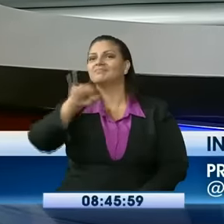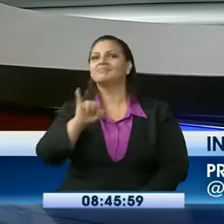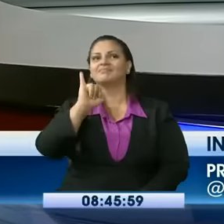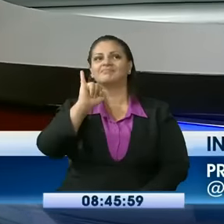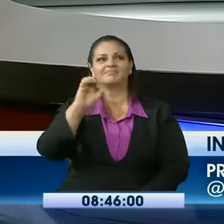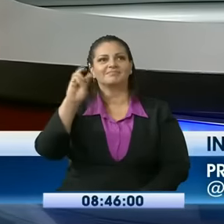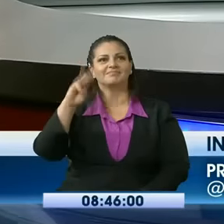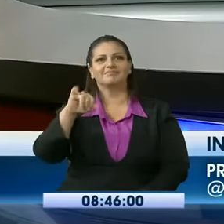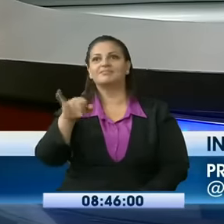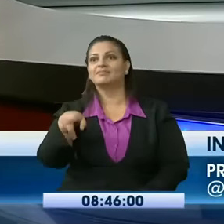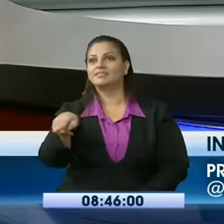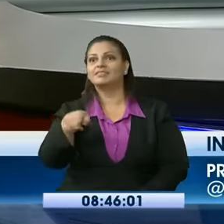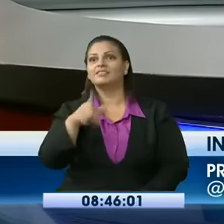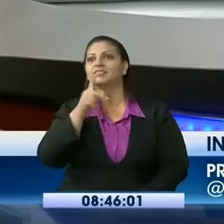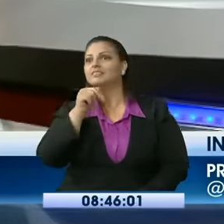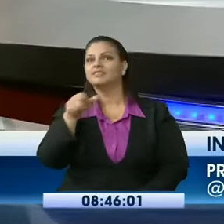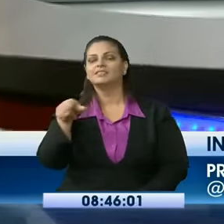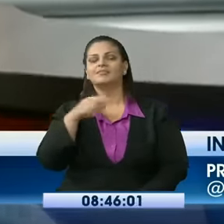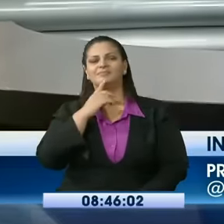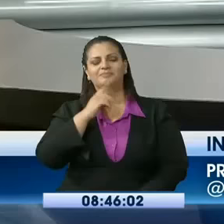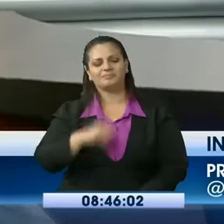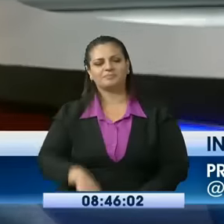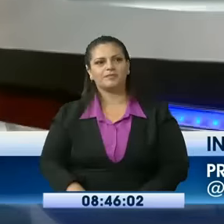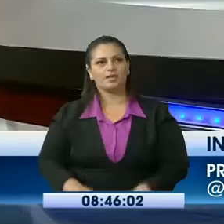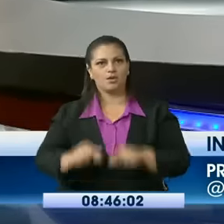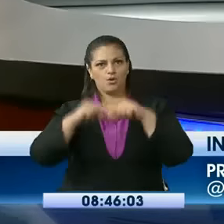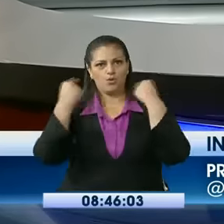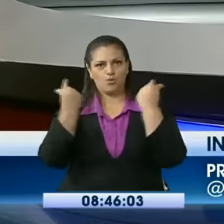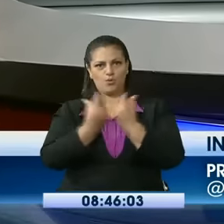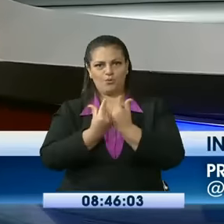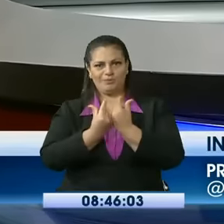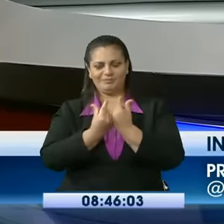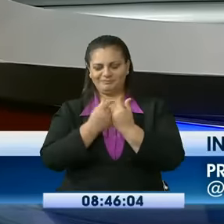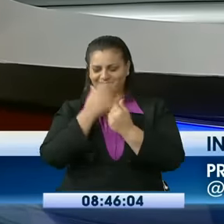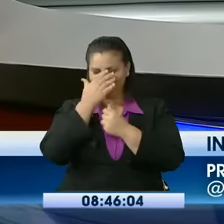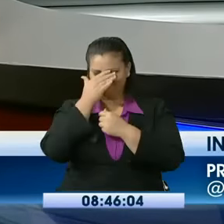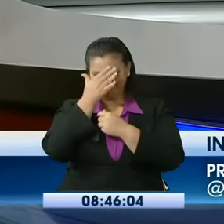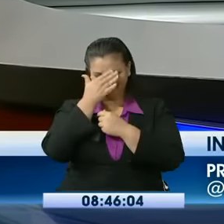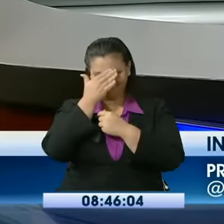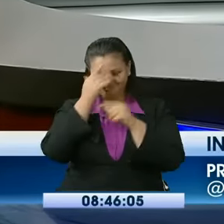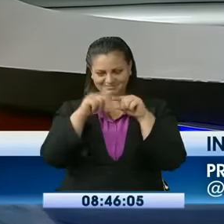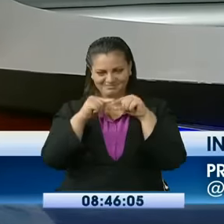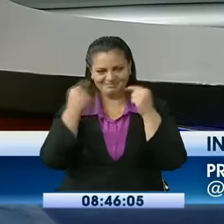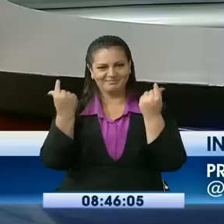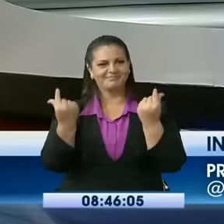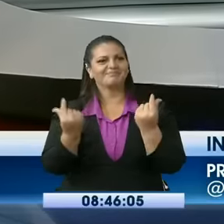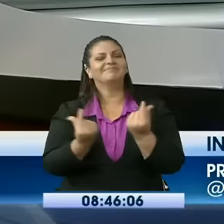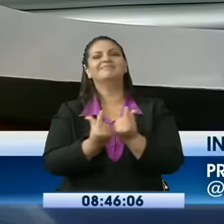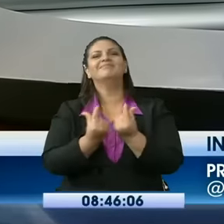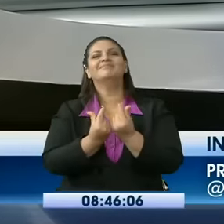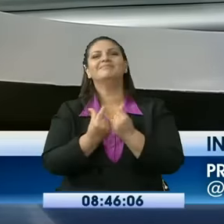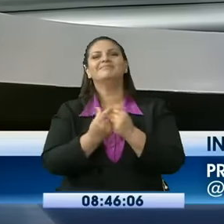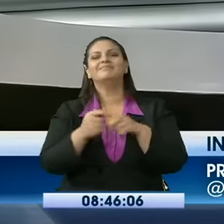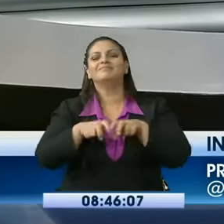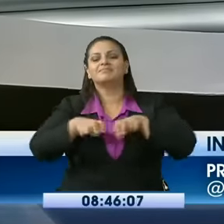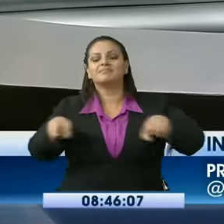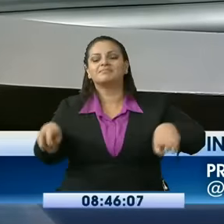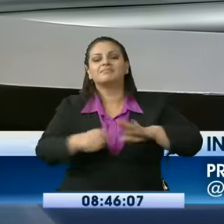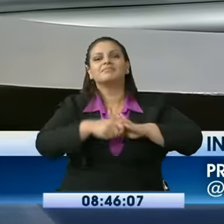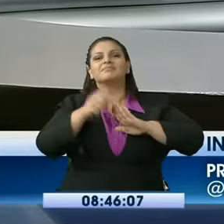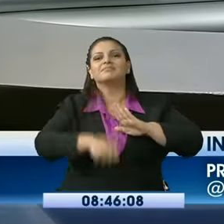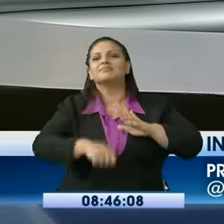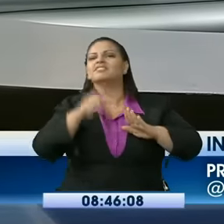Somos pana con Jimmy. Mire, el jurado está compuesto por el productor de esta hora, Roselena Vascona, el señor Maquilón,